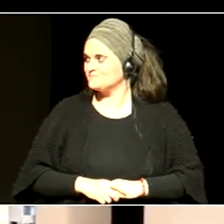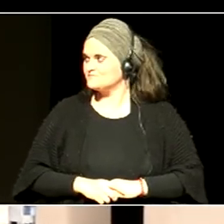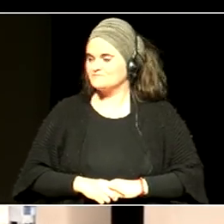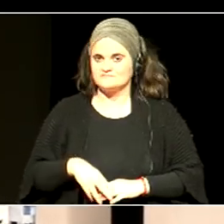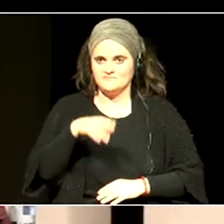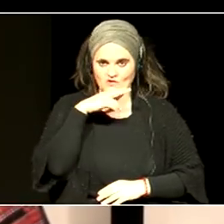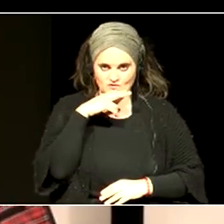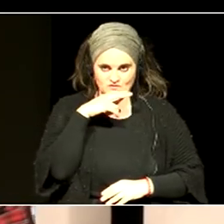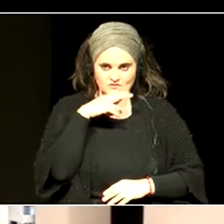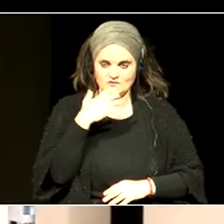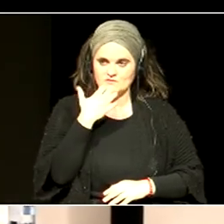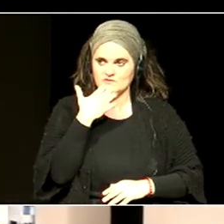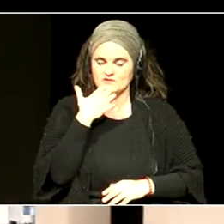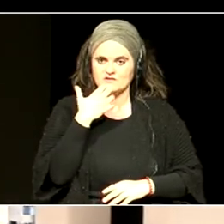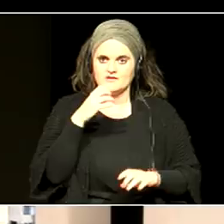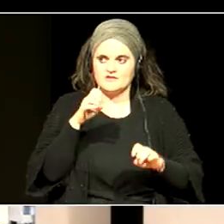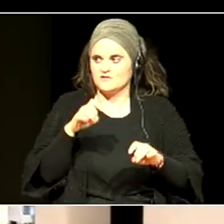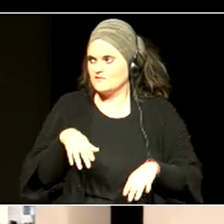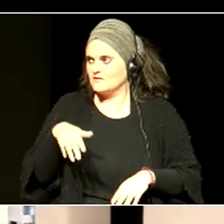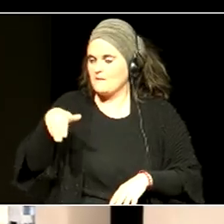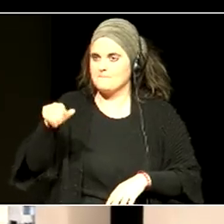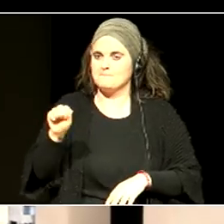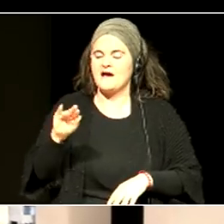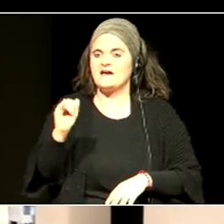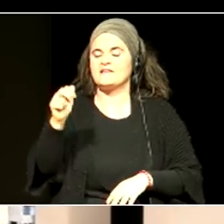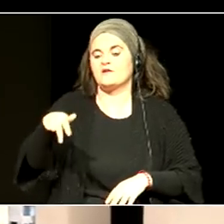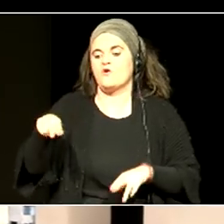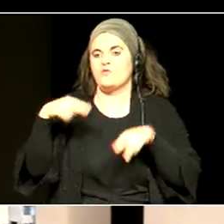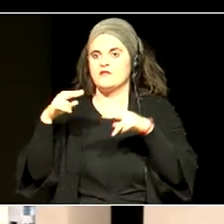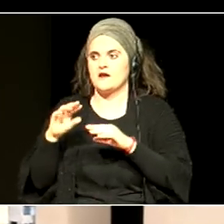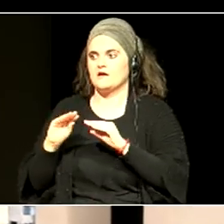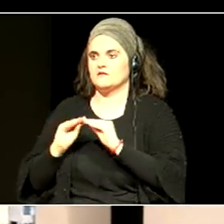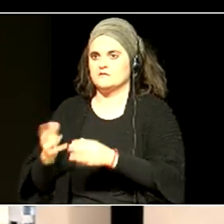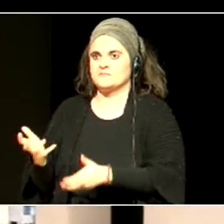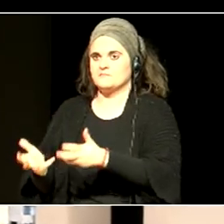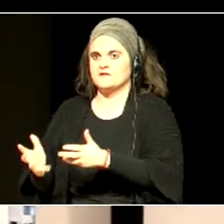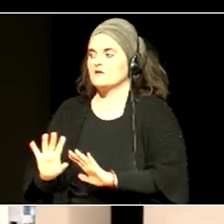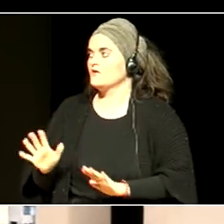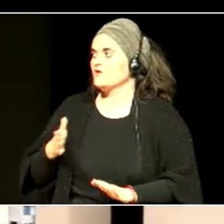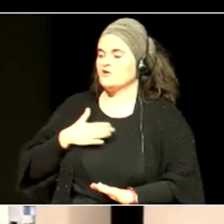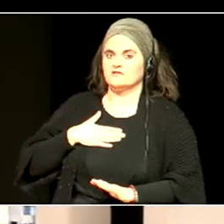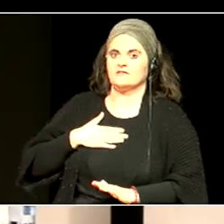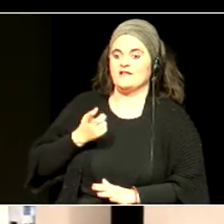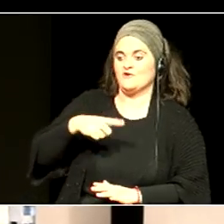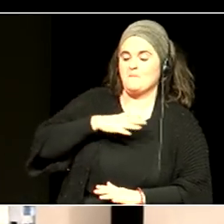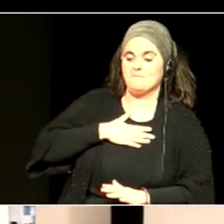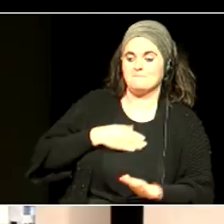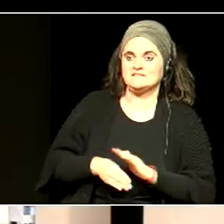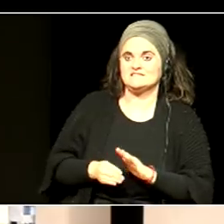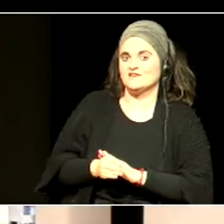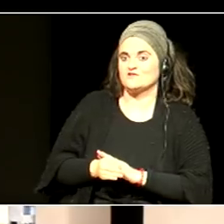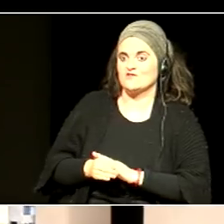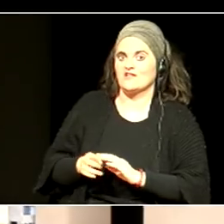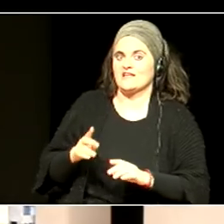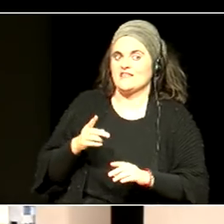Cómo cómo bien hizo Mario le hacéis una cena Bueno también te digo si está por aquí alguno de los míos No les no les mandéis lo de la